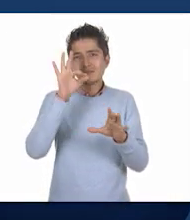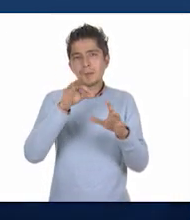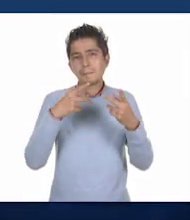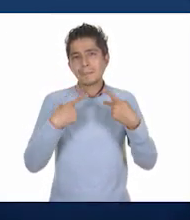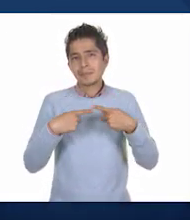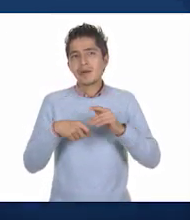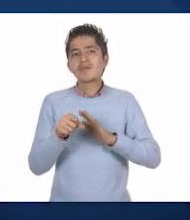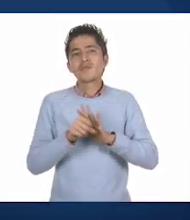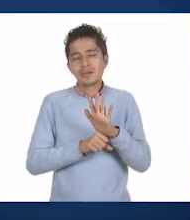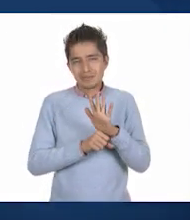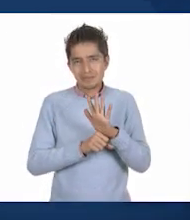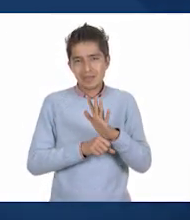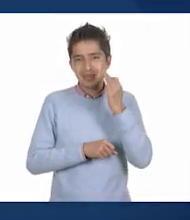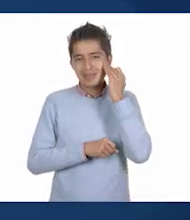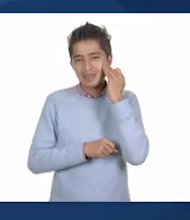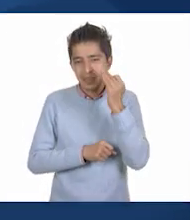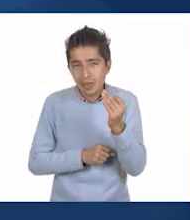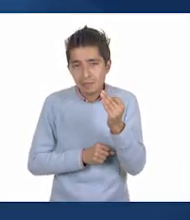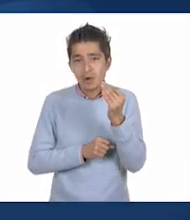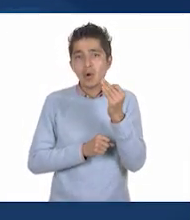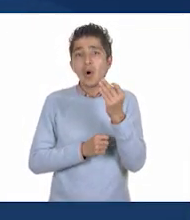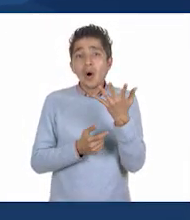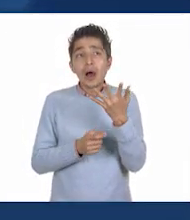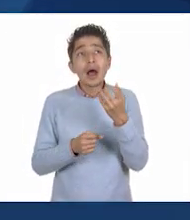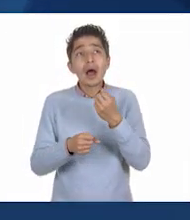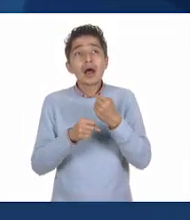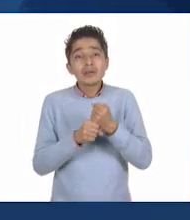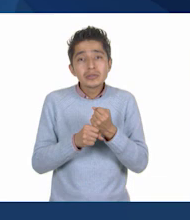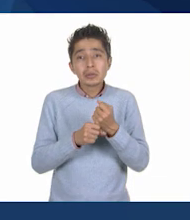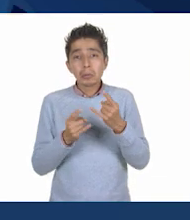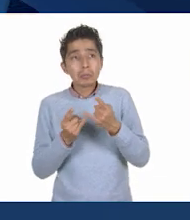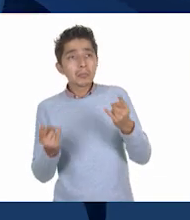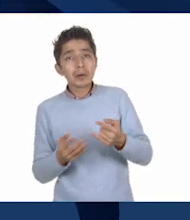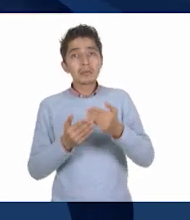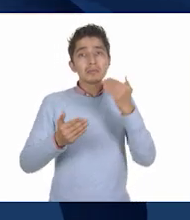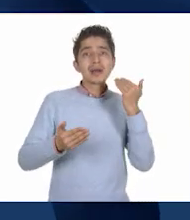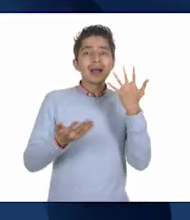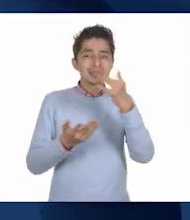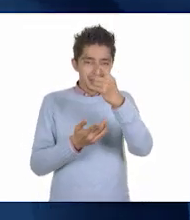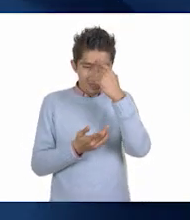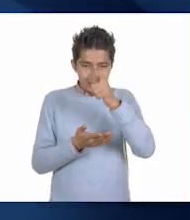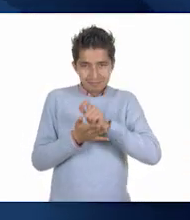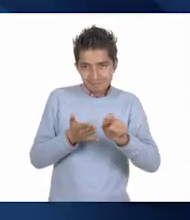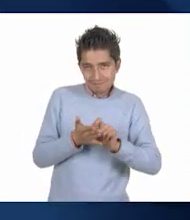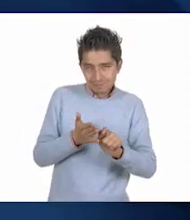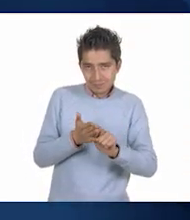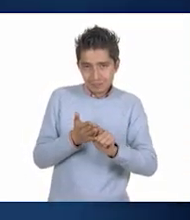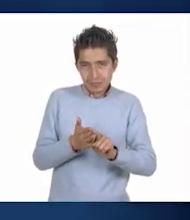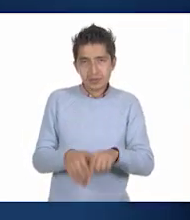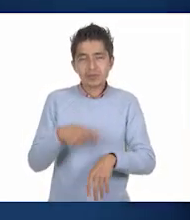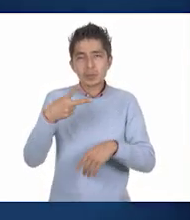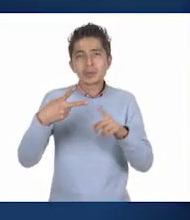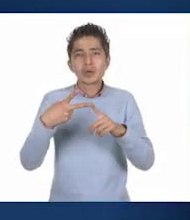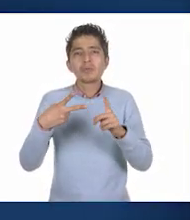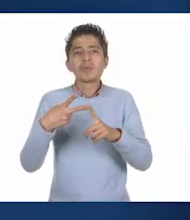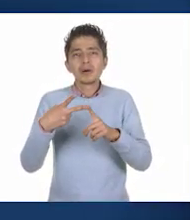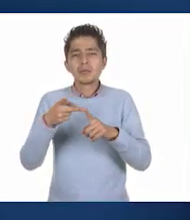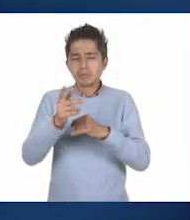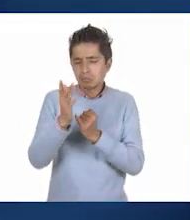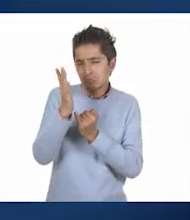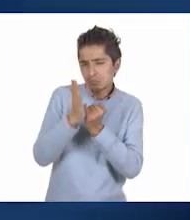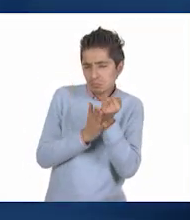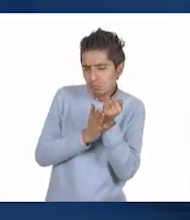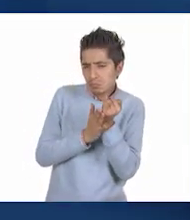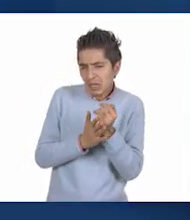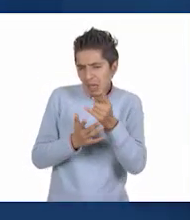personaje, hecho, proceso o periodo histórico sobre el que se desea escribir. Número 2, determinar qué